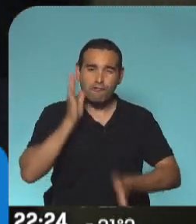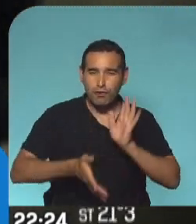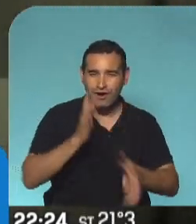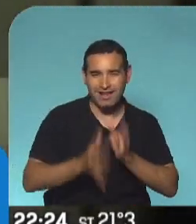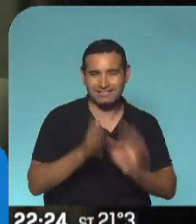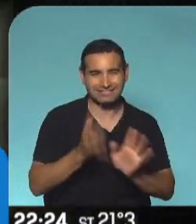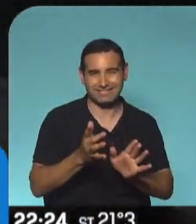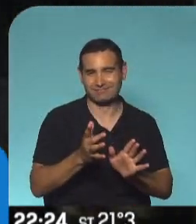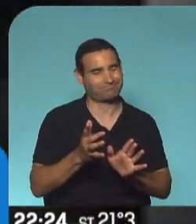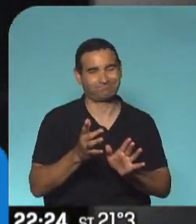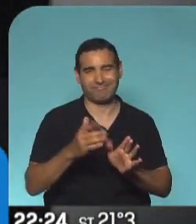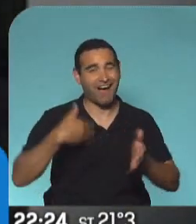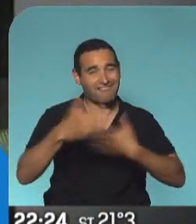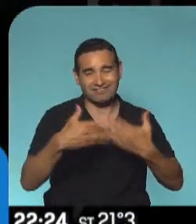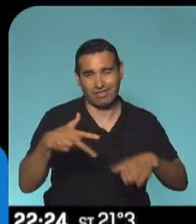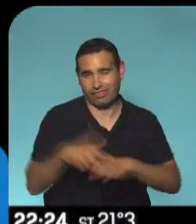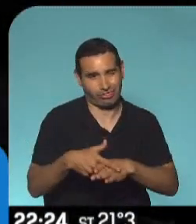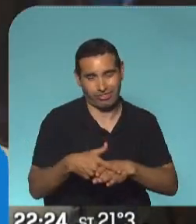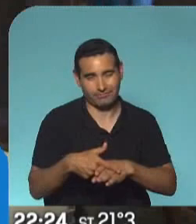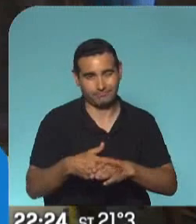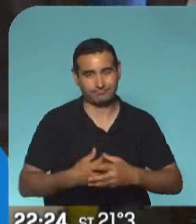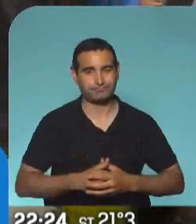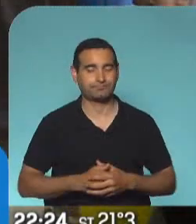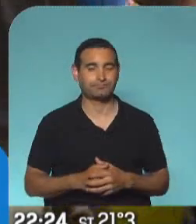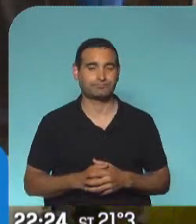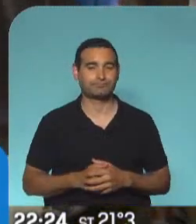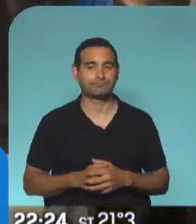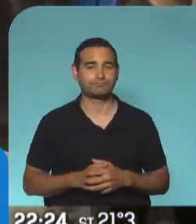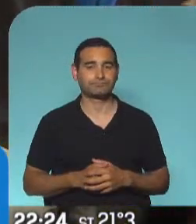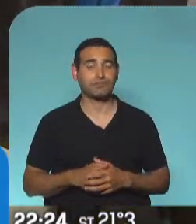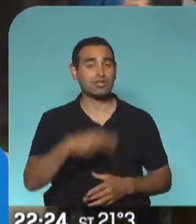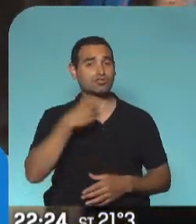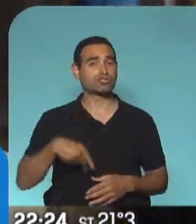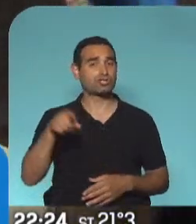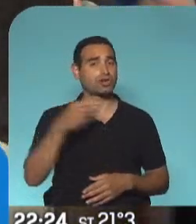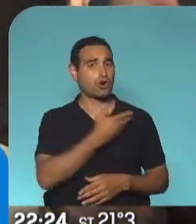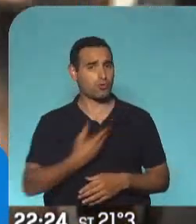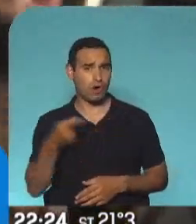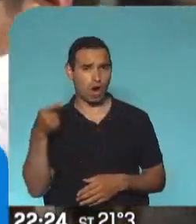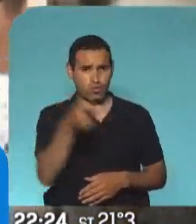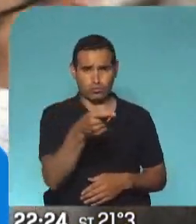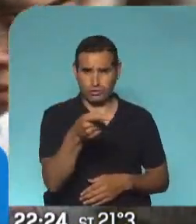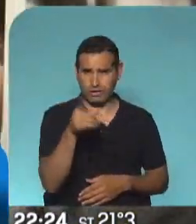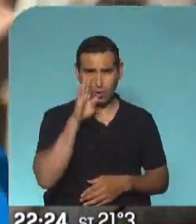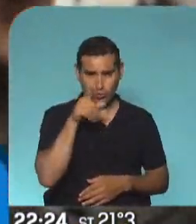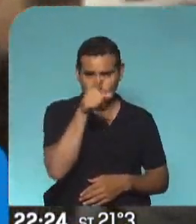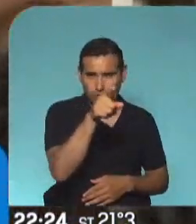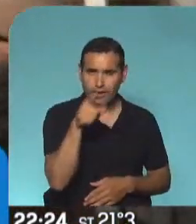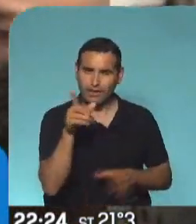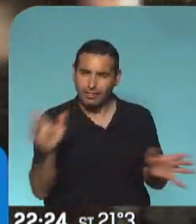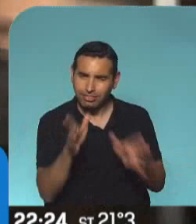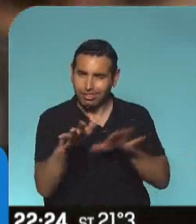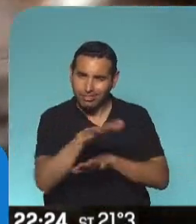resorting to violence will not give us that way forward. China, por su parte, acusa abiertamente a los Estados Unidos de orquestar